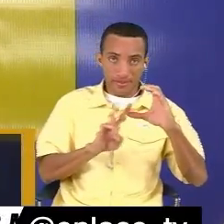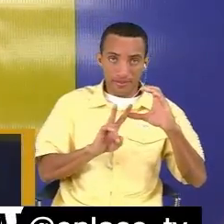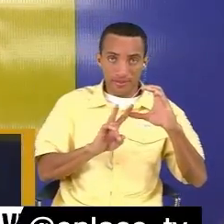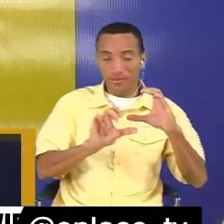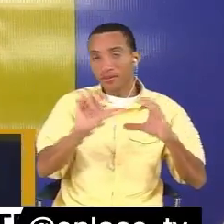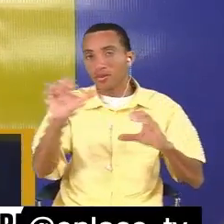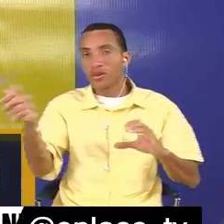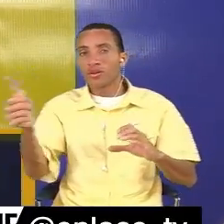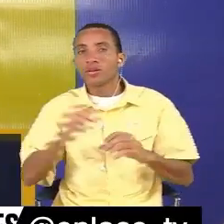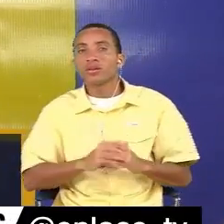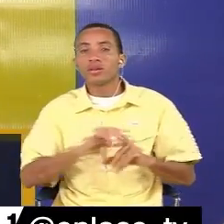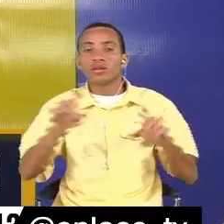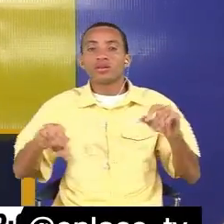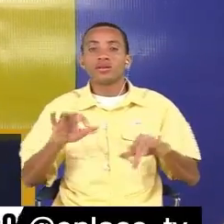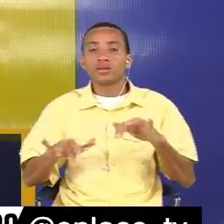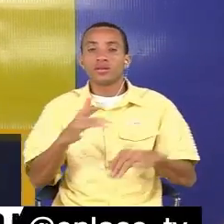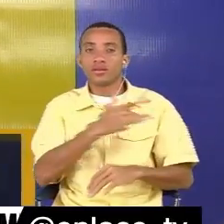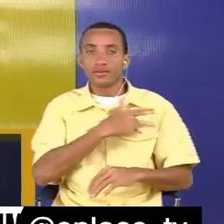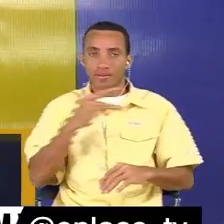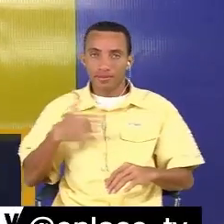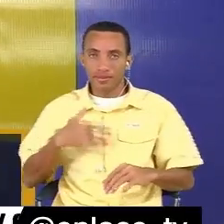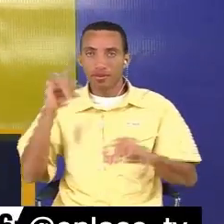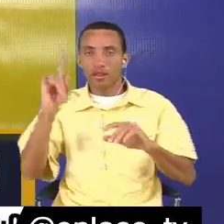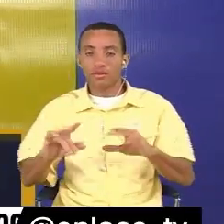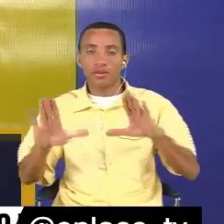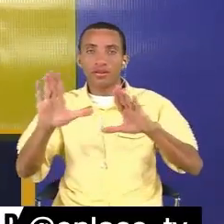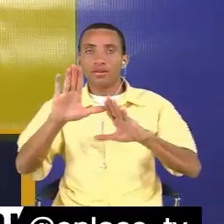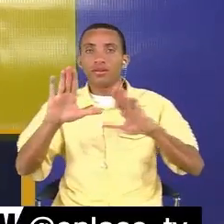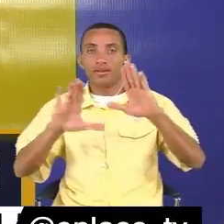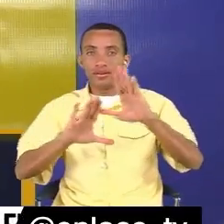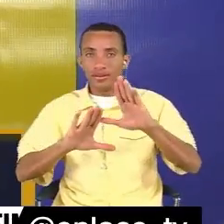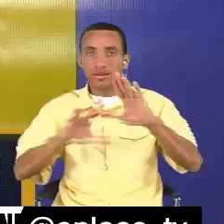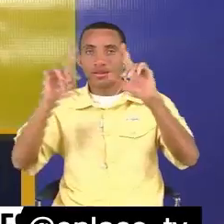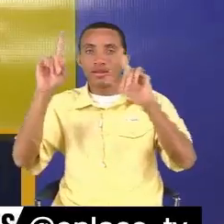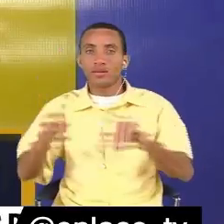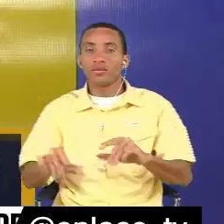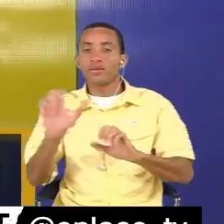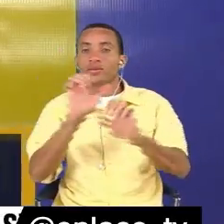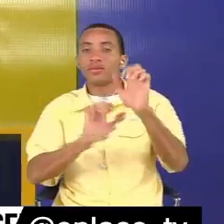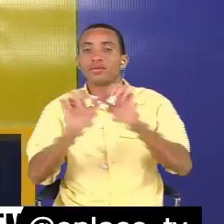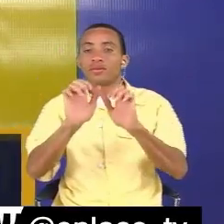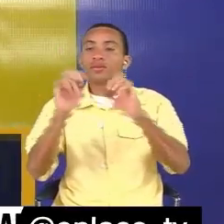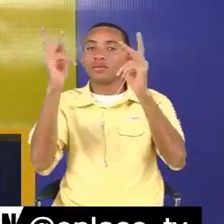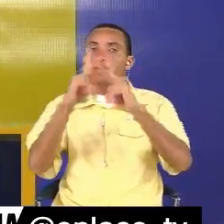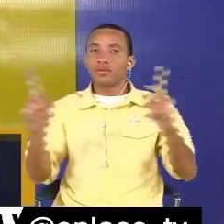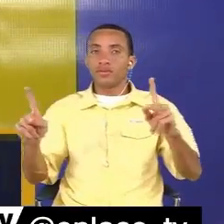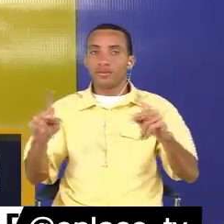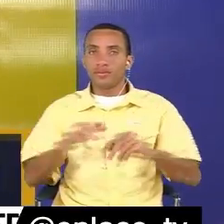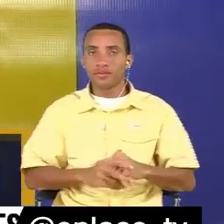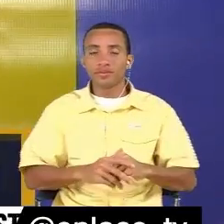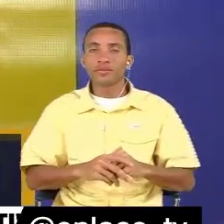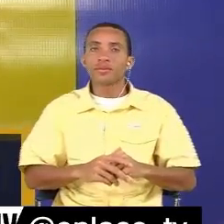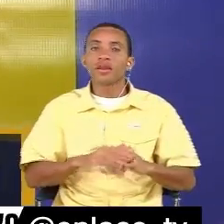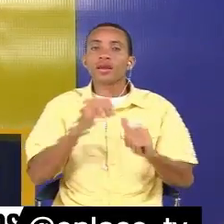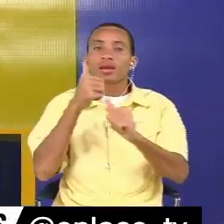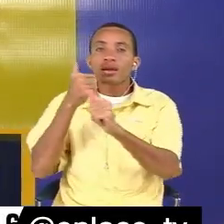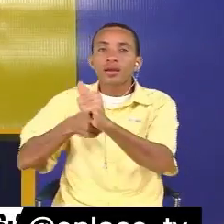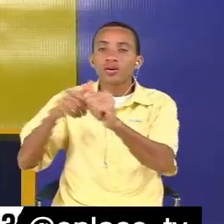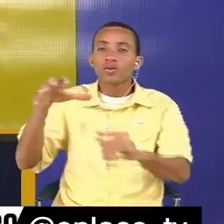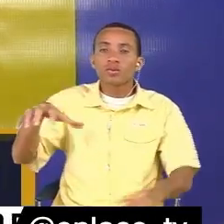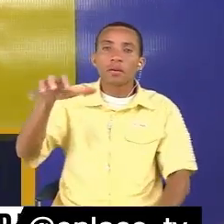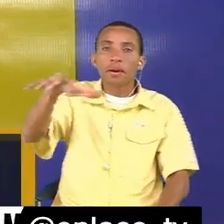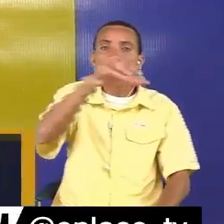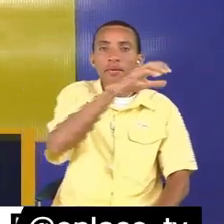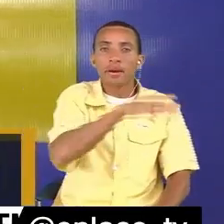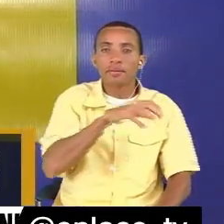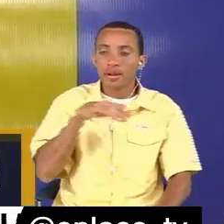de Salud, la Secretaría de Desarrollo Social de la Alcaldía y la Defensoría Regional del Pueblo. Cada uno con su stand